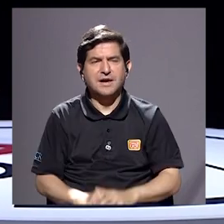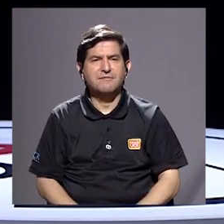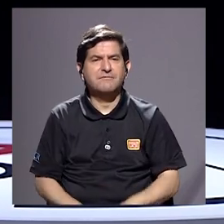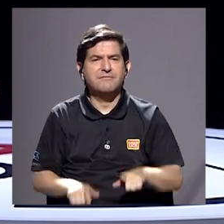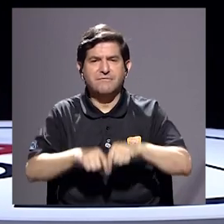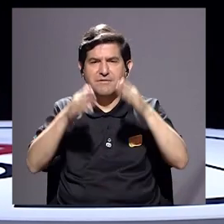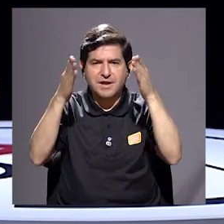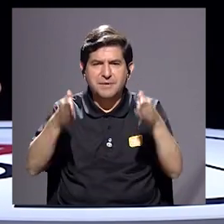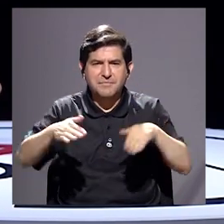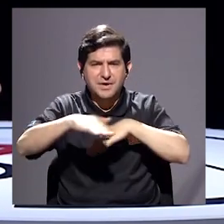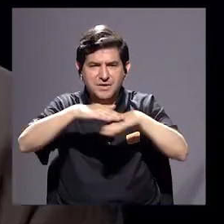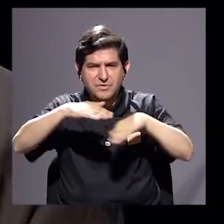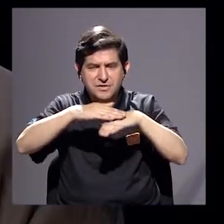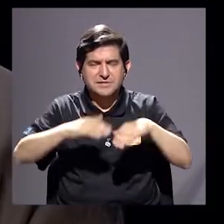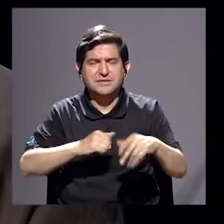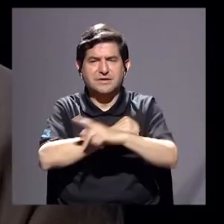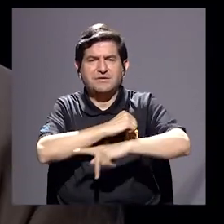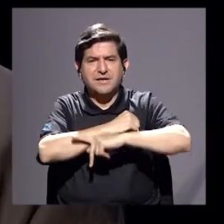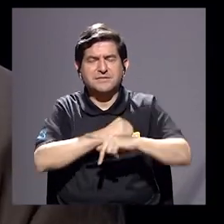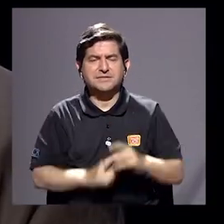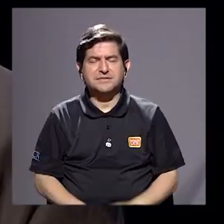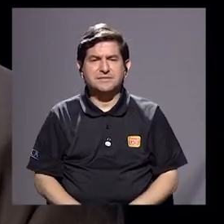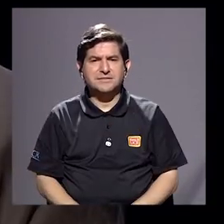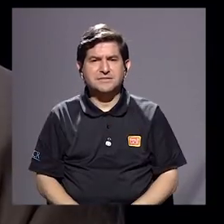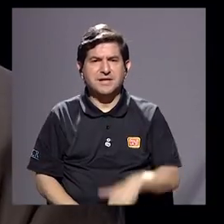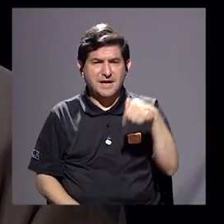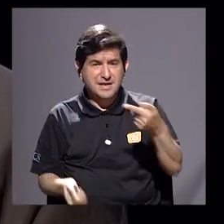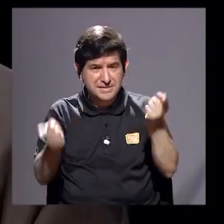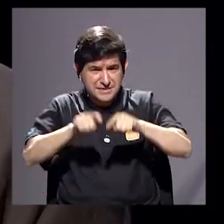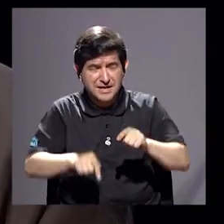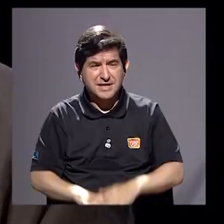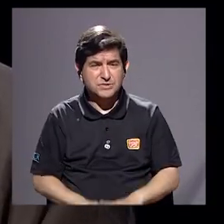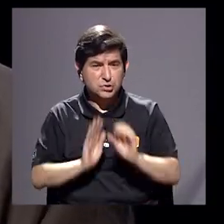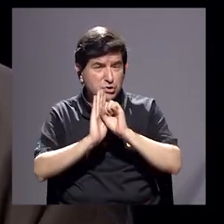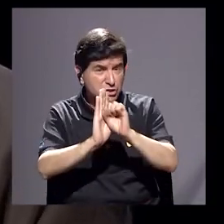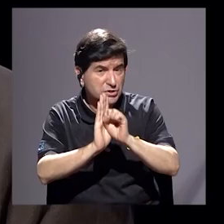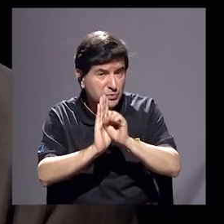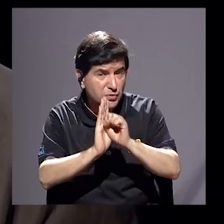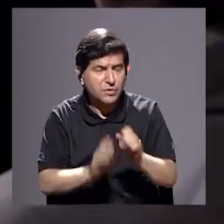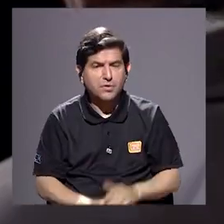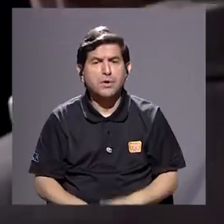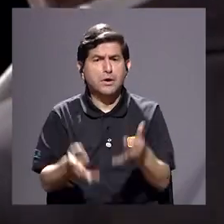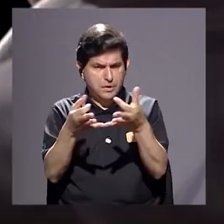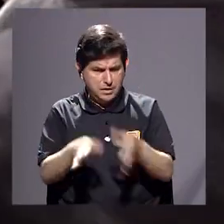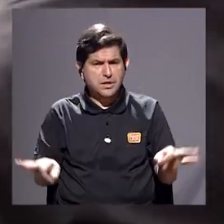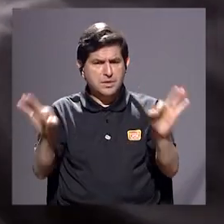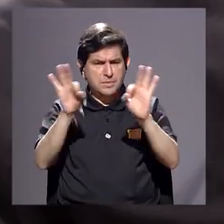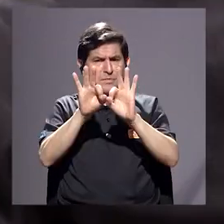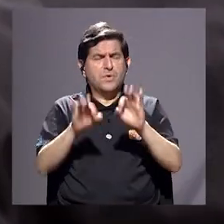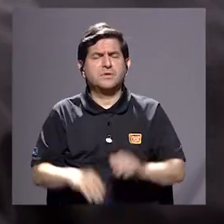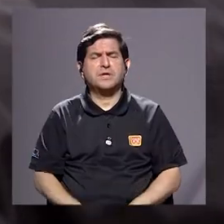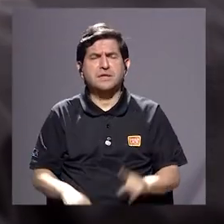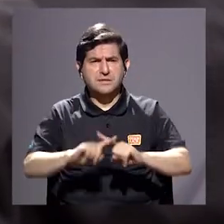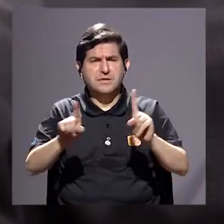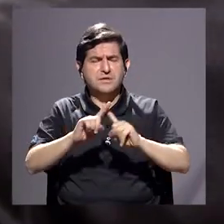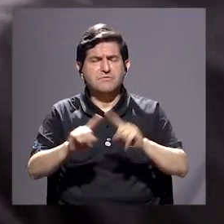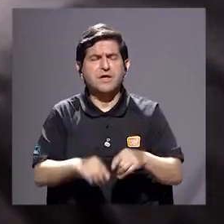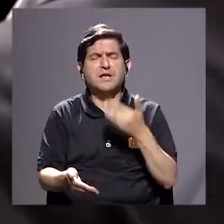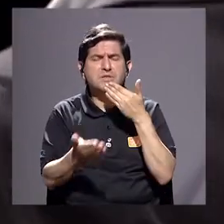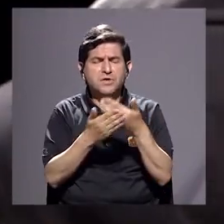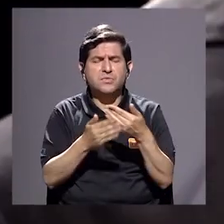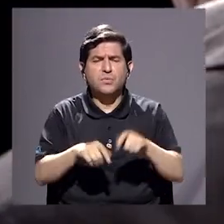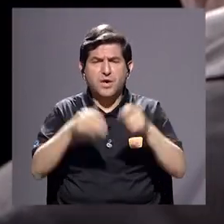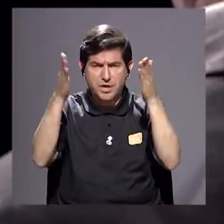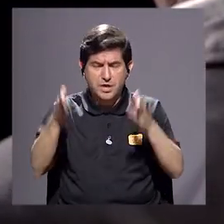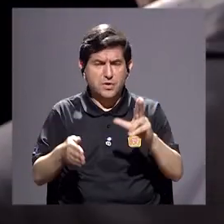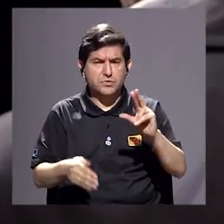es el periodista de referente de este país pero está referente si usted dice que es muy importante pero esto ha